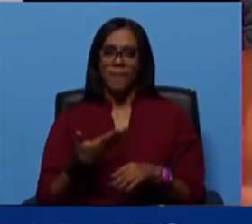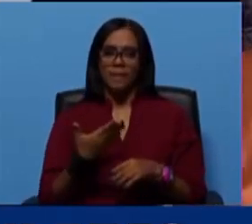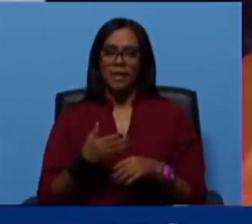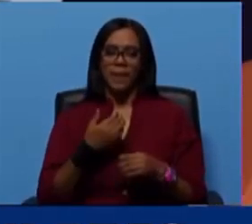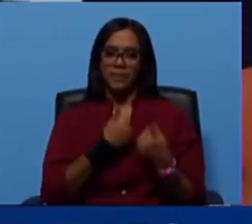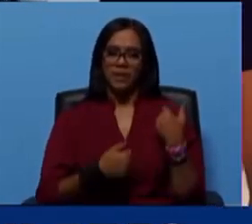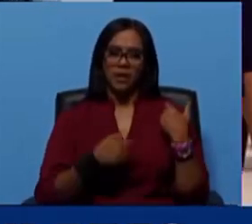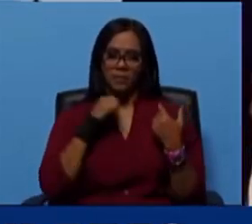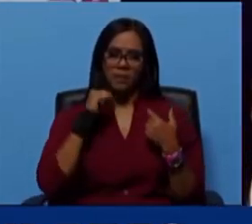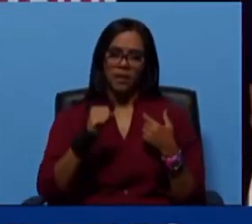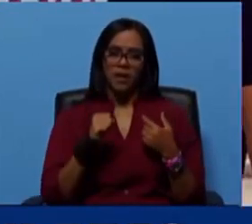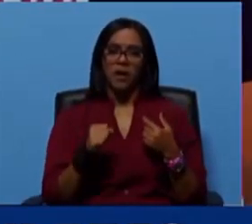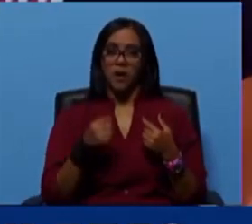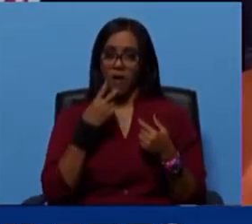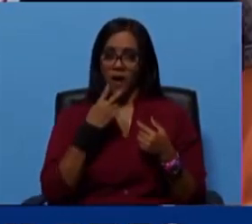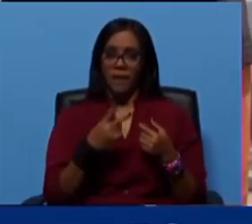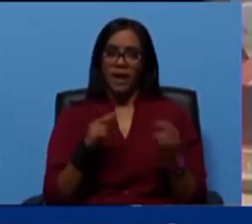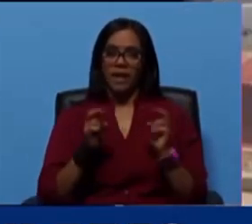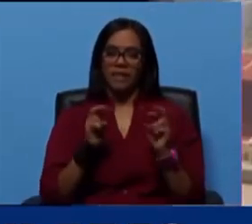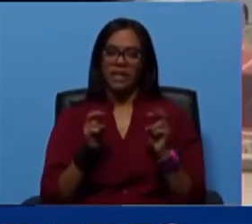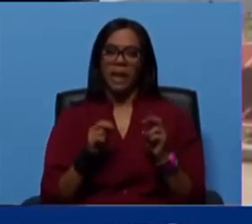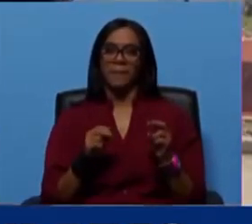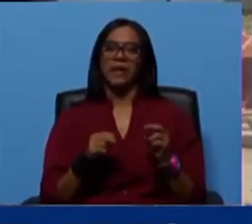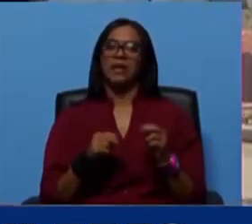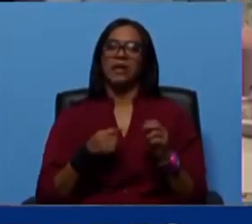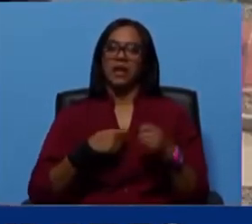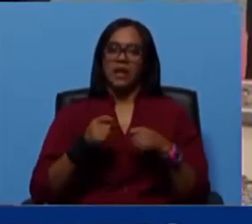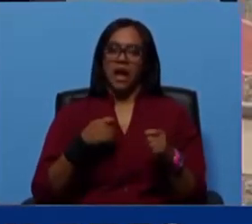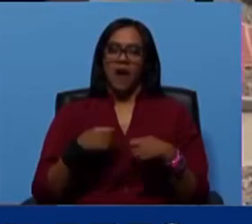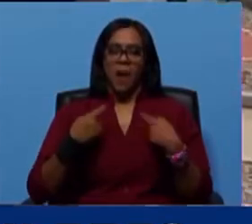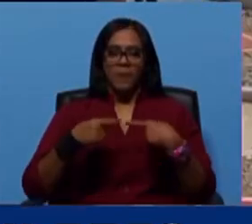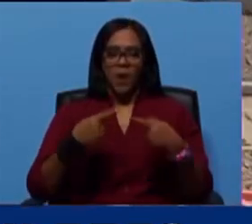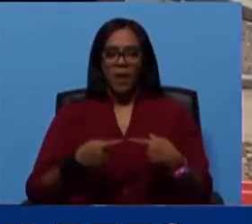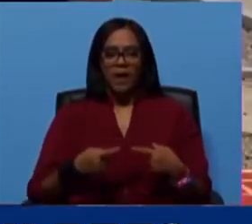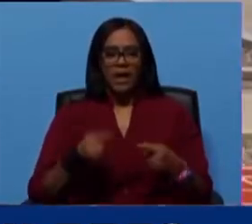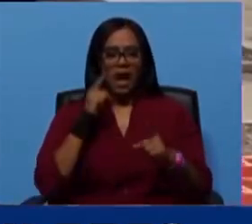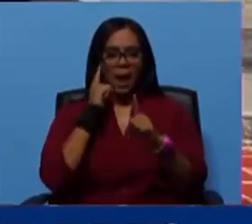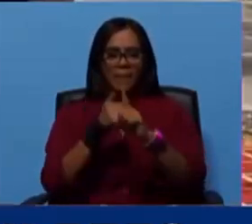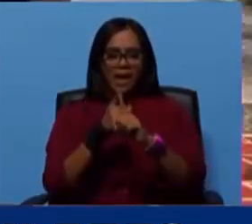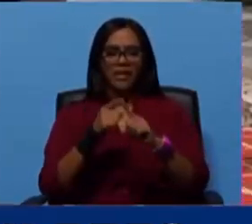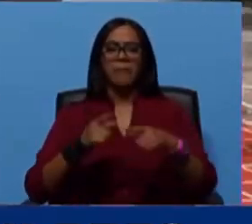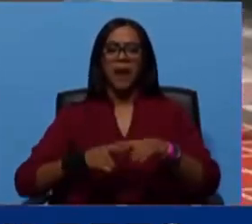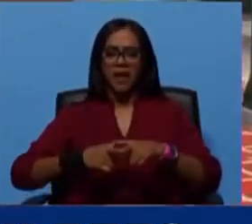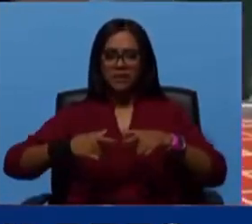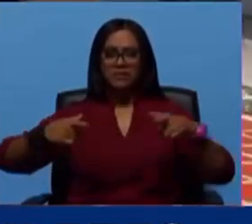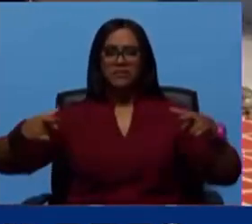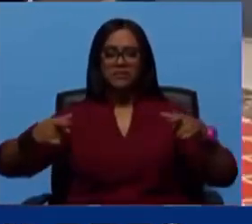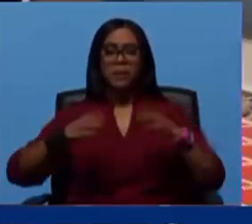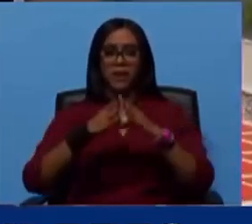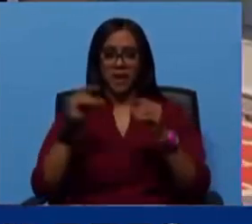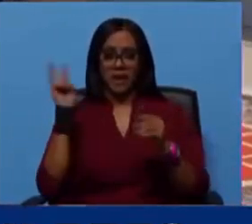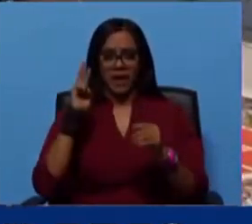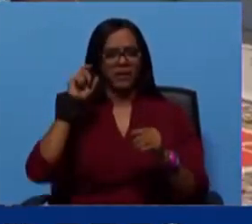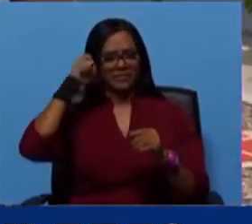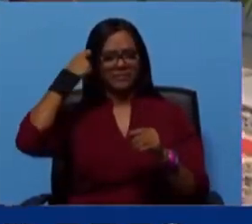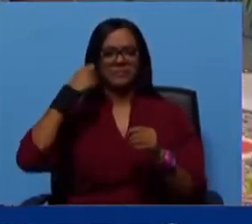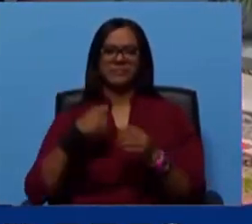Nicolás Maduro cuando habló de este tema de las bodegas populares y las metas para su extensión por todo el país. Vamos a